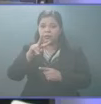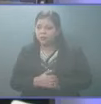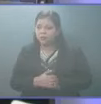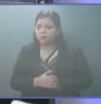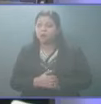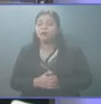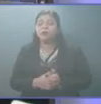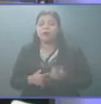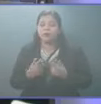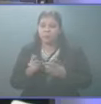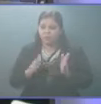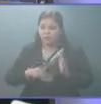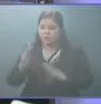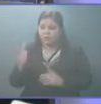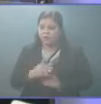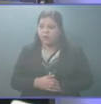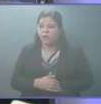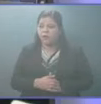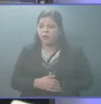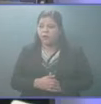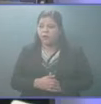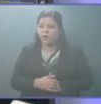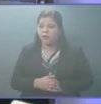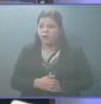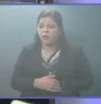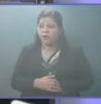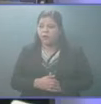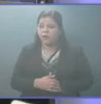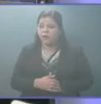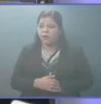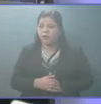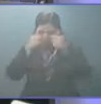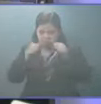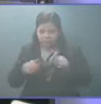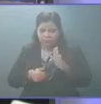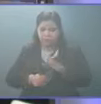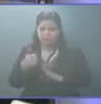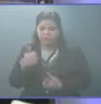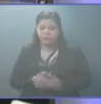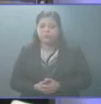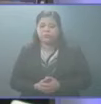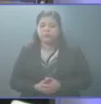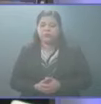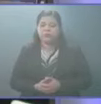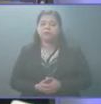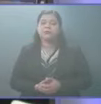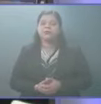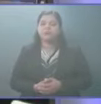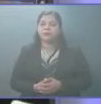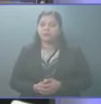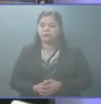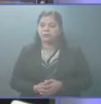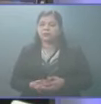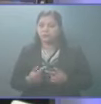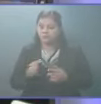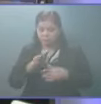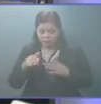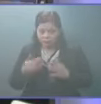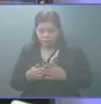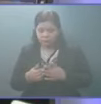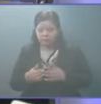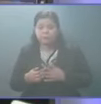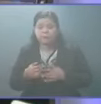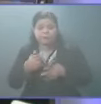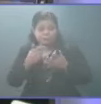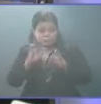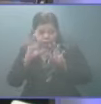tampoco sería calidad de vida que una persona esté consumiendo tanto medicamento. Debe de consumir el necesario a la